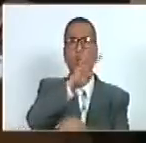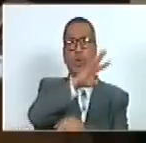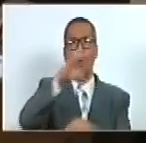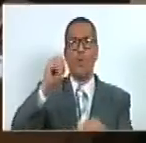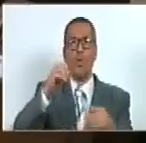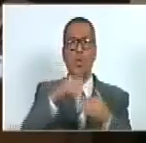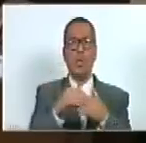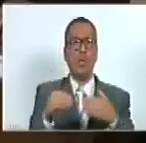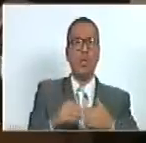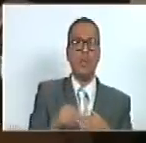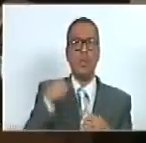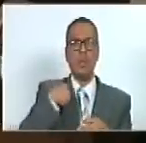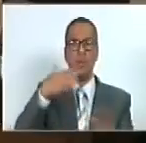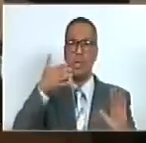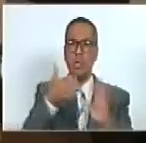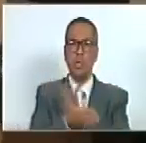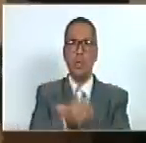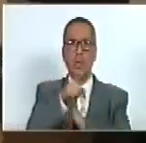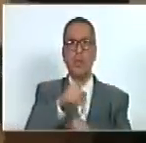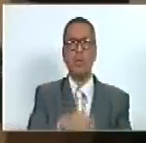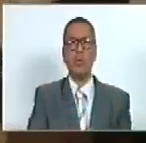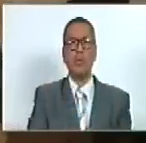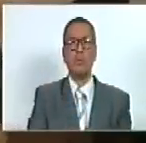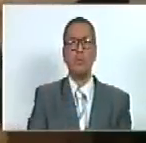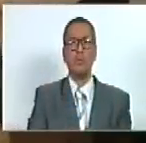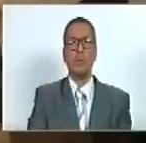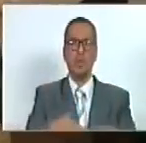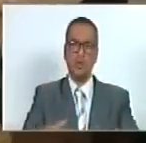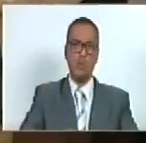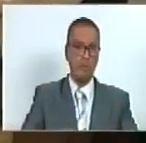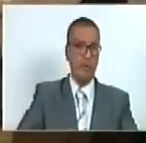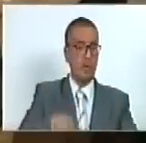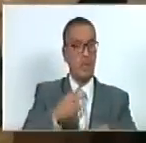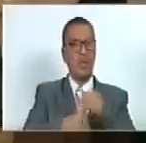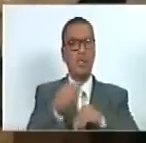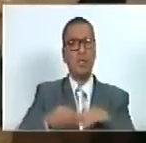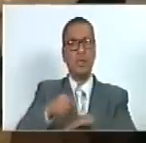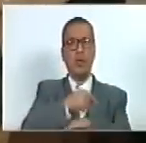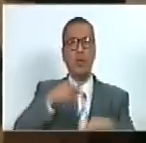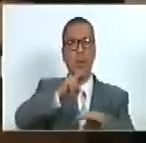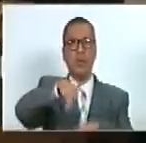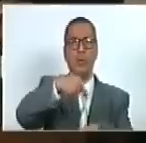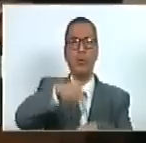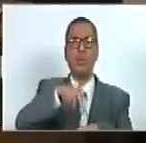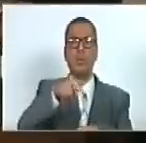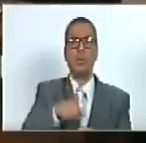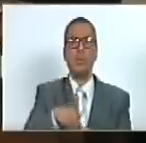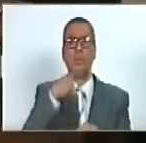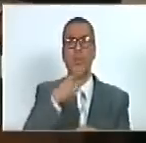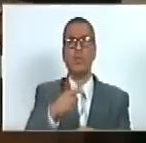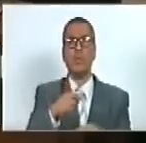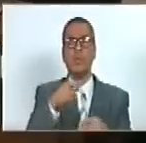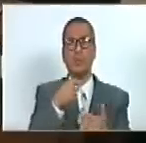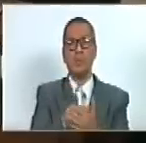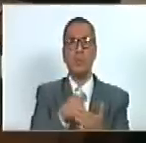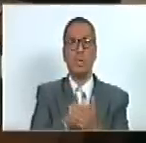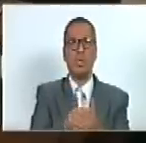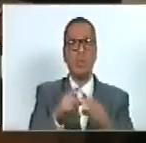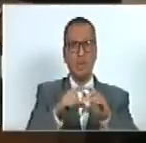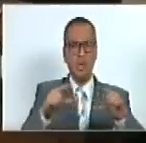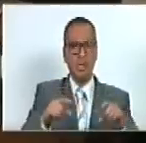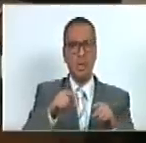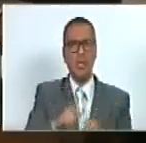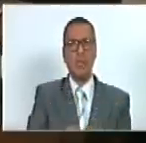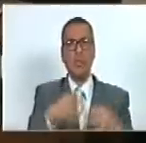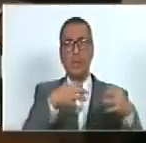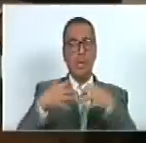40 dólares, lo que significa que es un esfuerzo que está haciendo el gobierno nacional. El bono de la